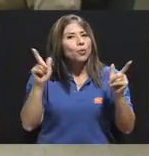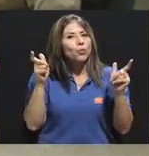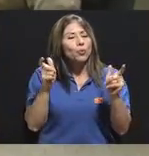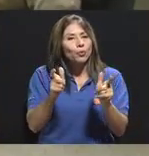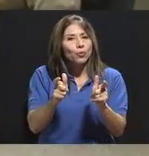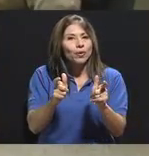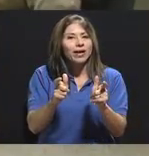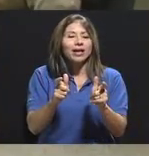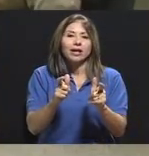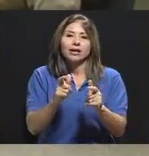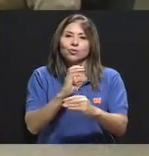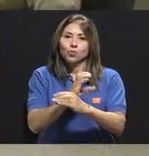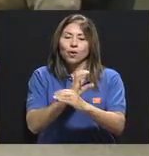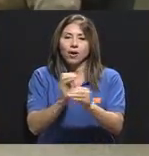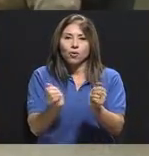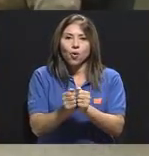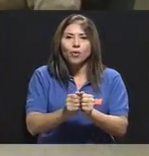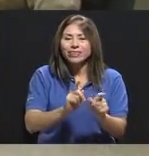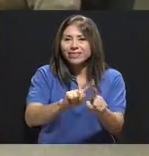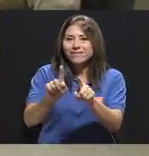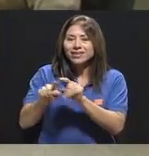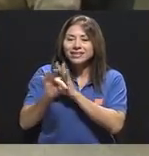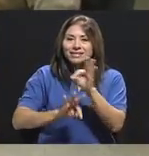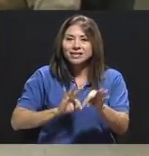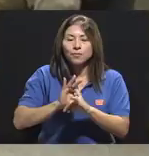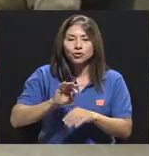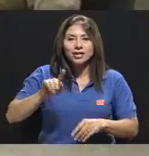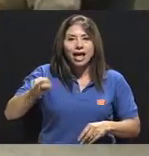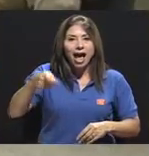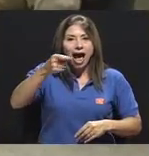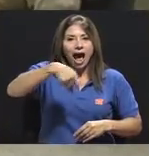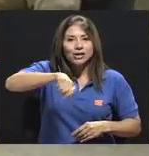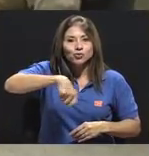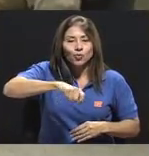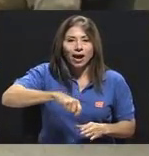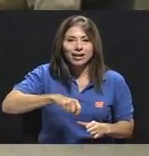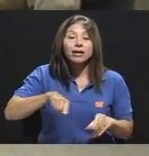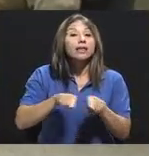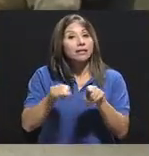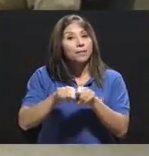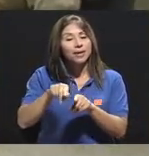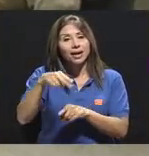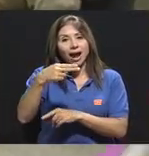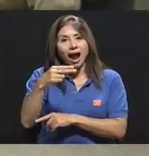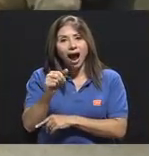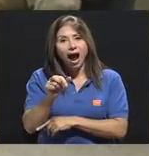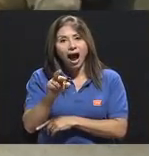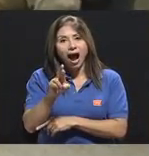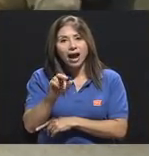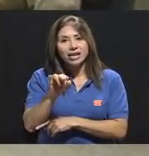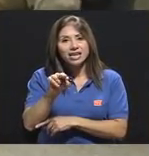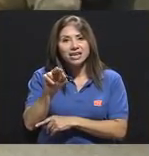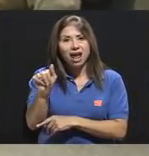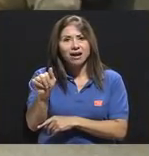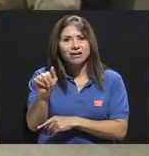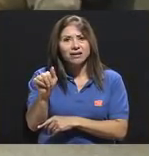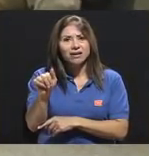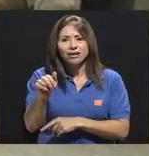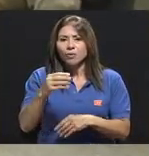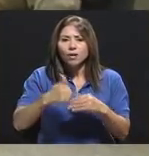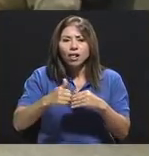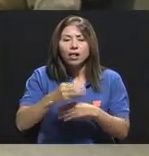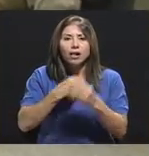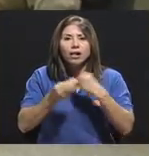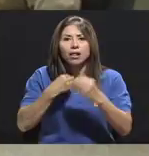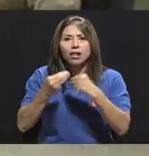azúcar azúcares verdad de azúcar las harinas también entran Dentro de este grupo porque no podemos abusar de tantas harinas porque nos hace aumentar de